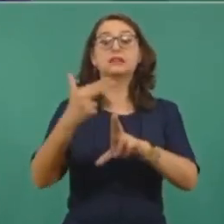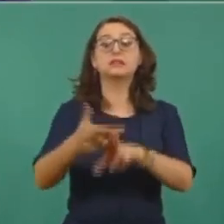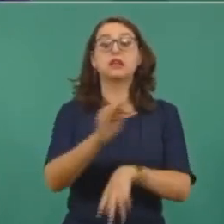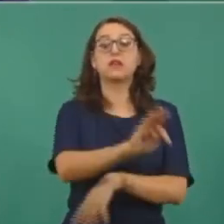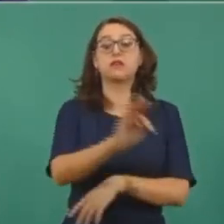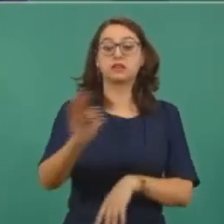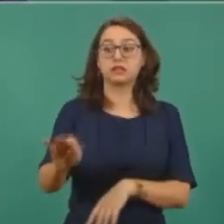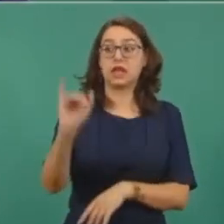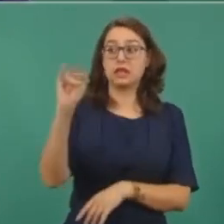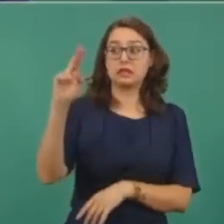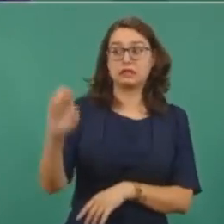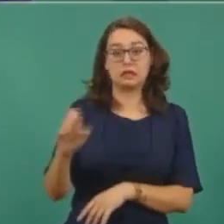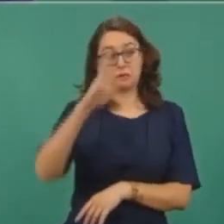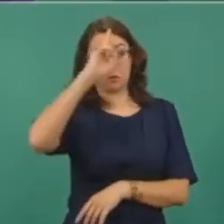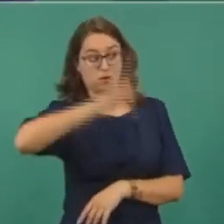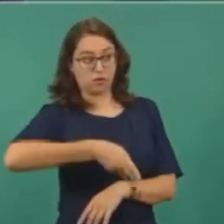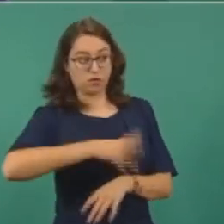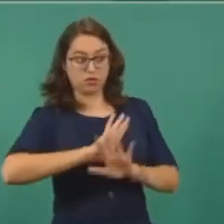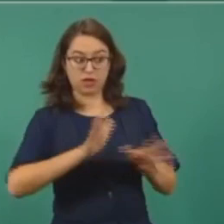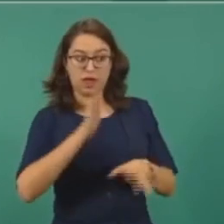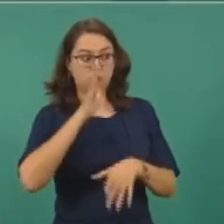son las